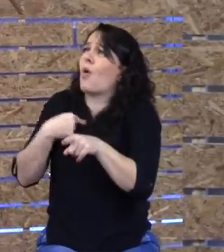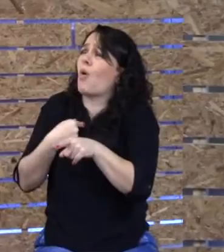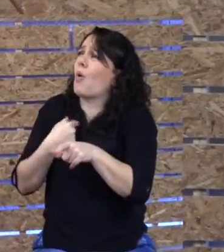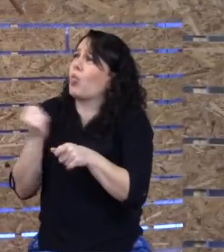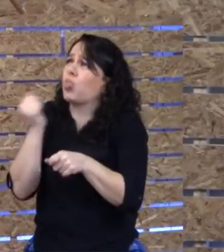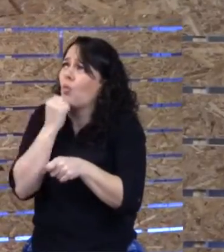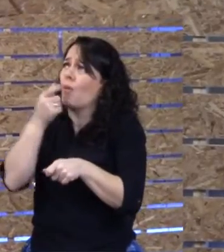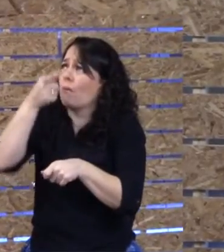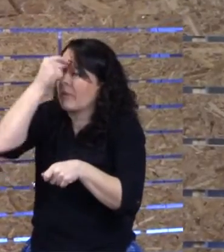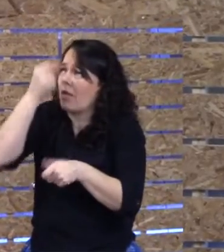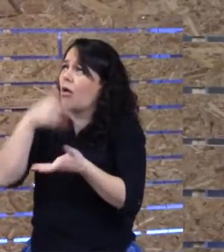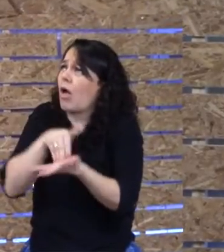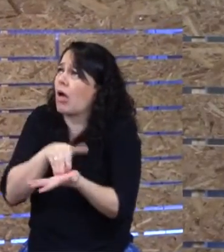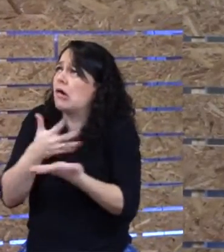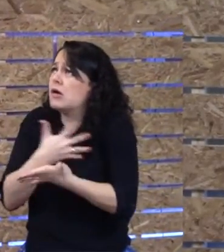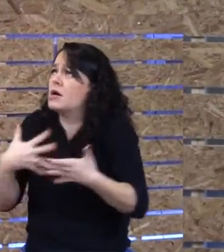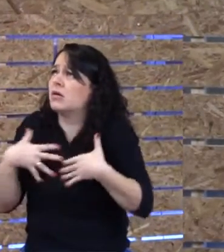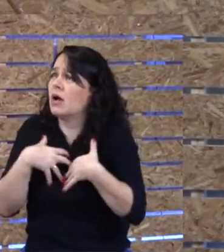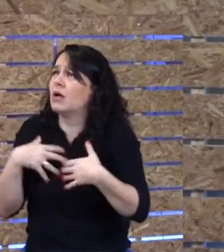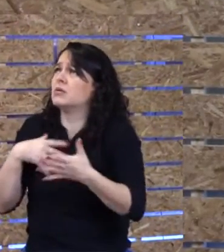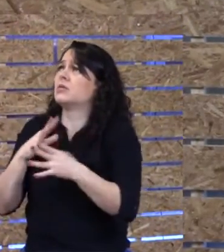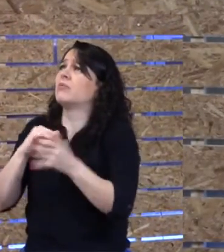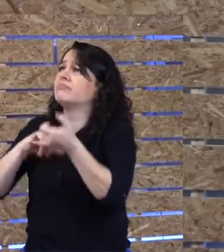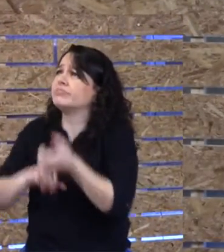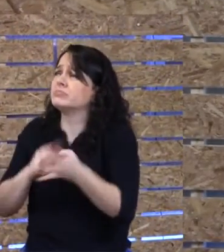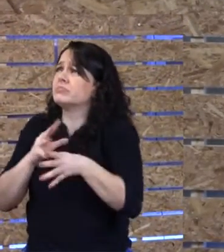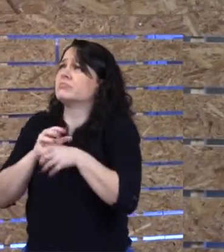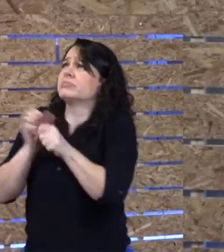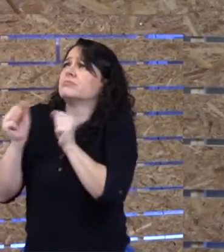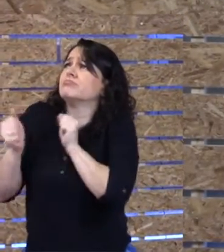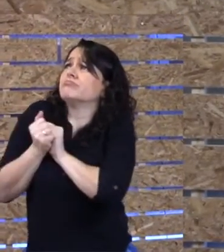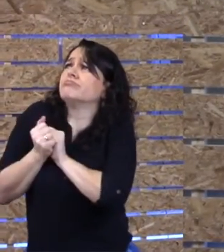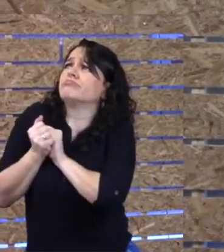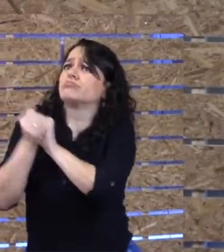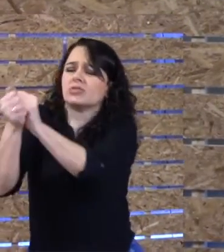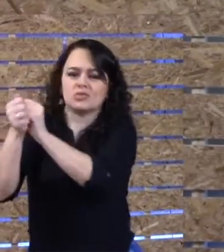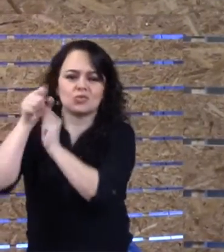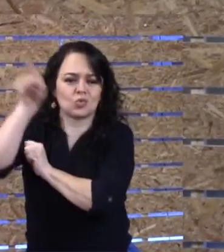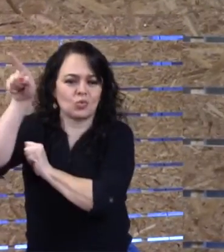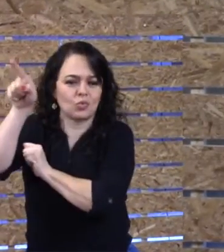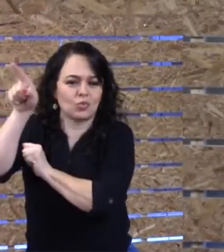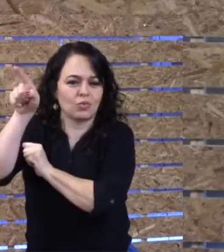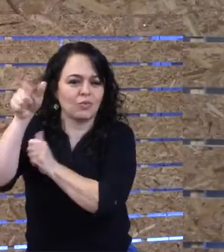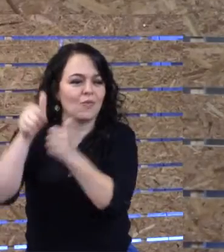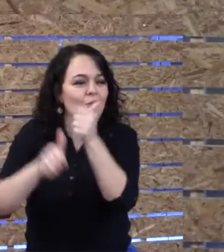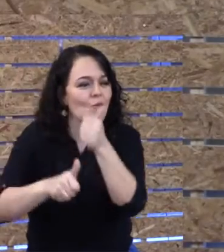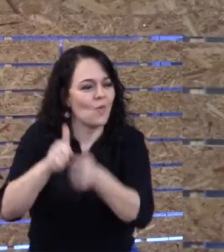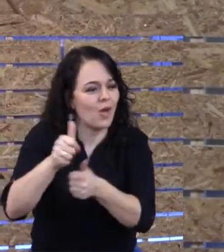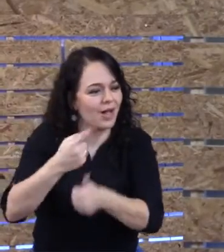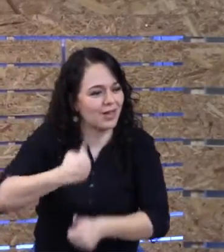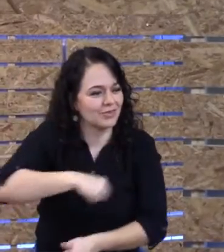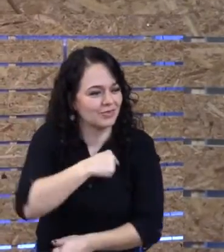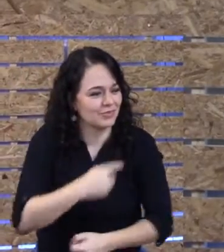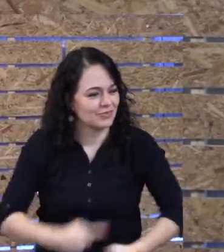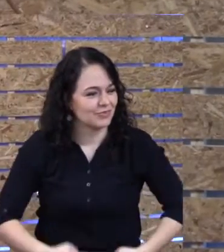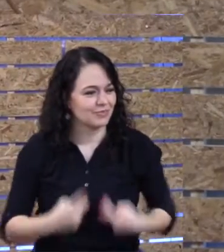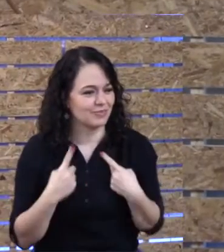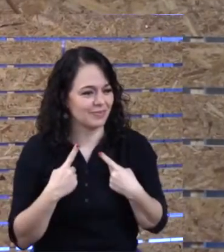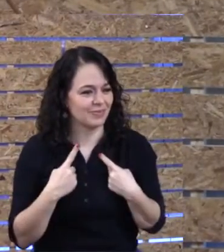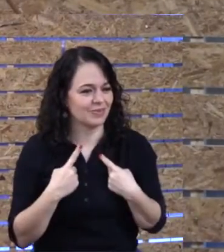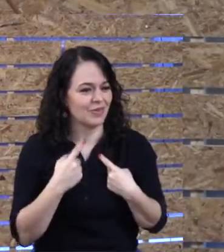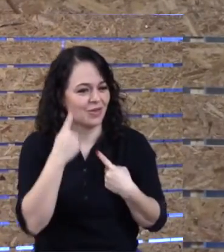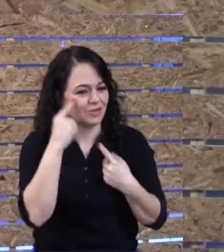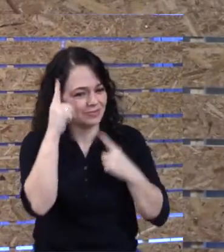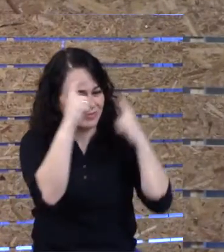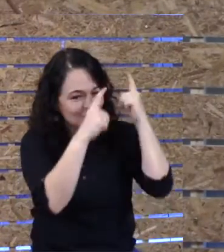Entonces el primer error es leer este salmo como desde nuestra experiencia, desde nuestras necesidades, desde nuestra